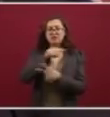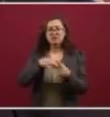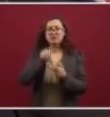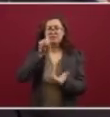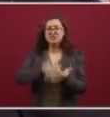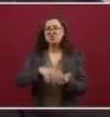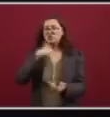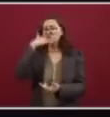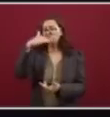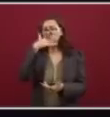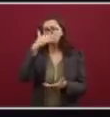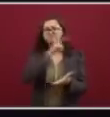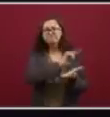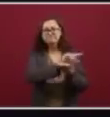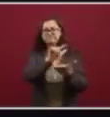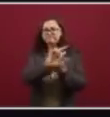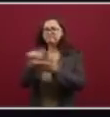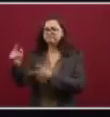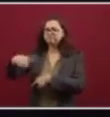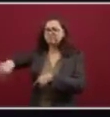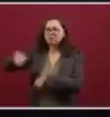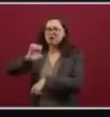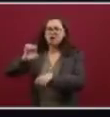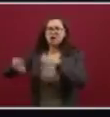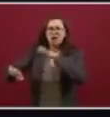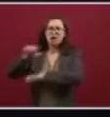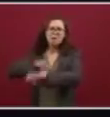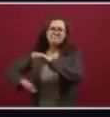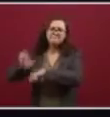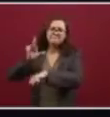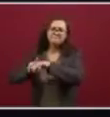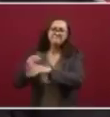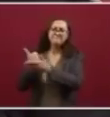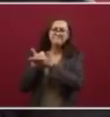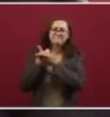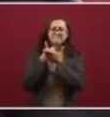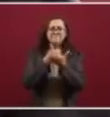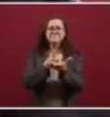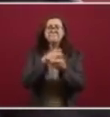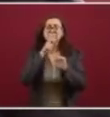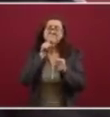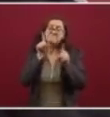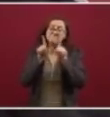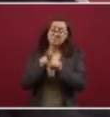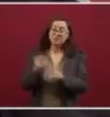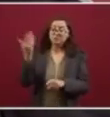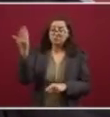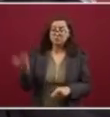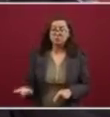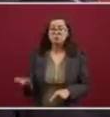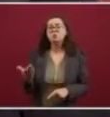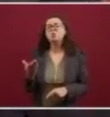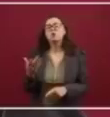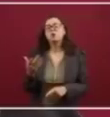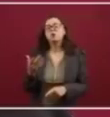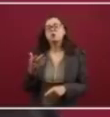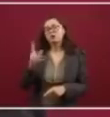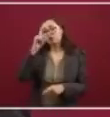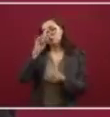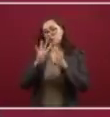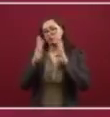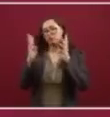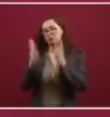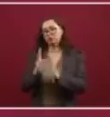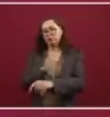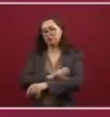corrupción, entre otras cosas. El presidente del Consejo Coordinador Empresarial,